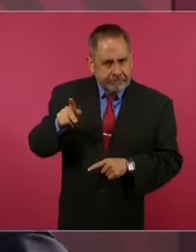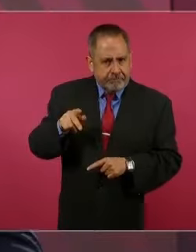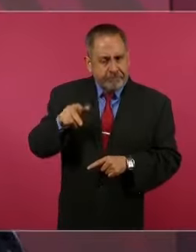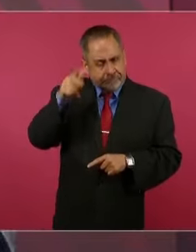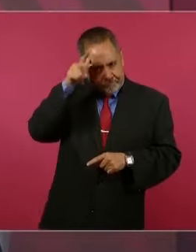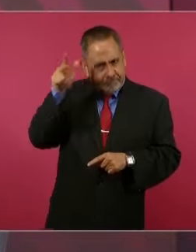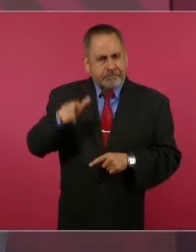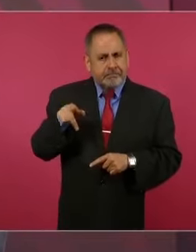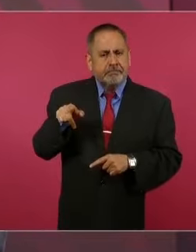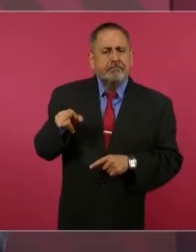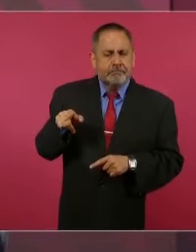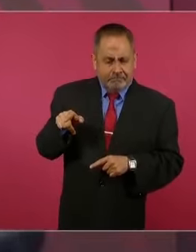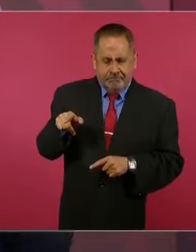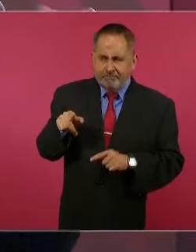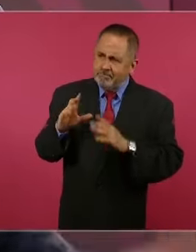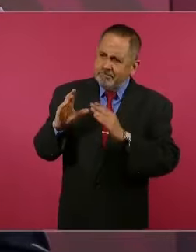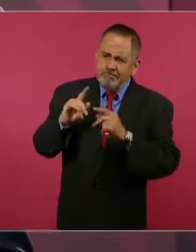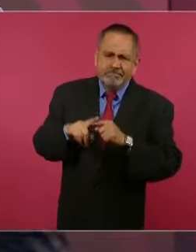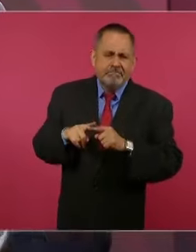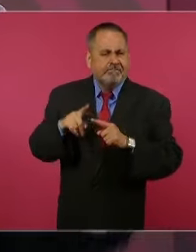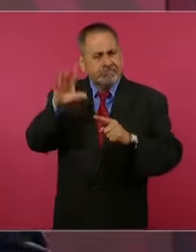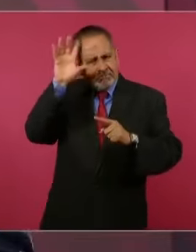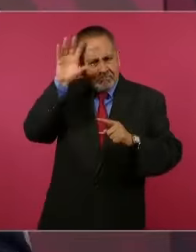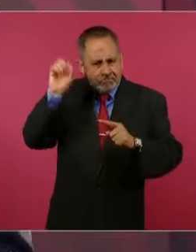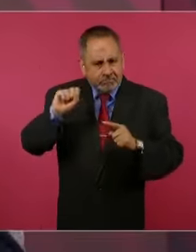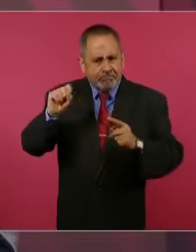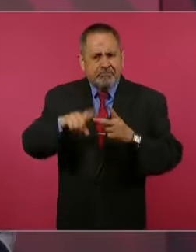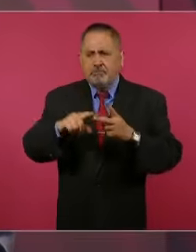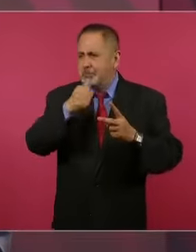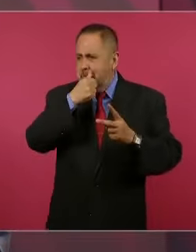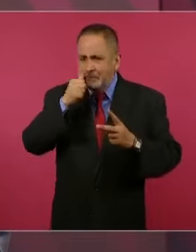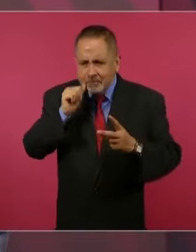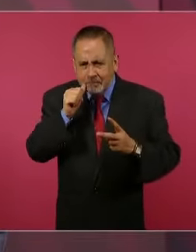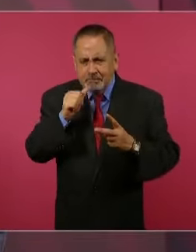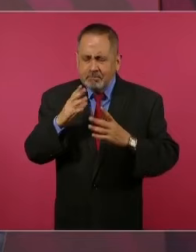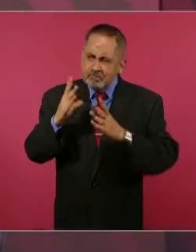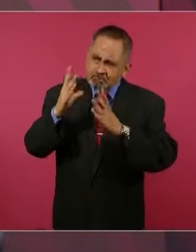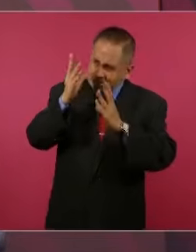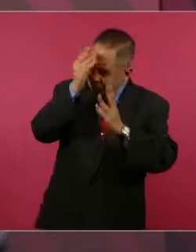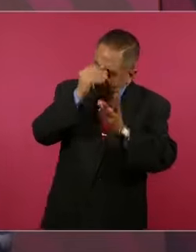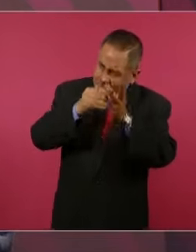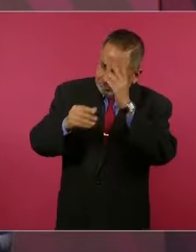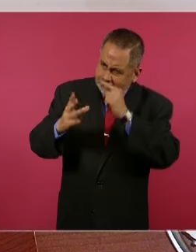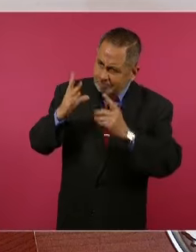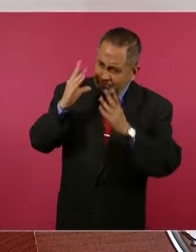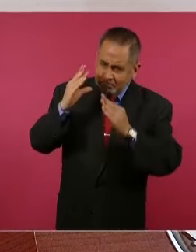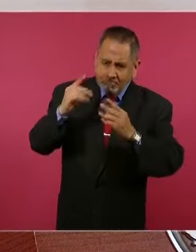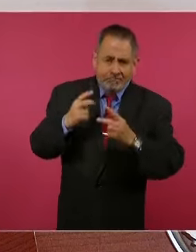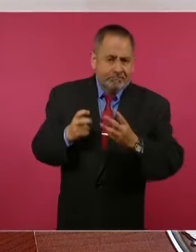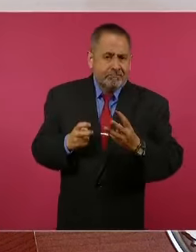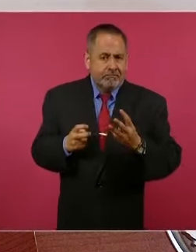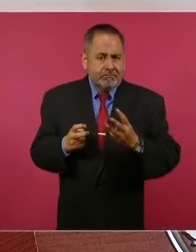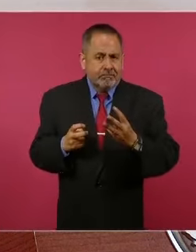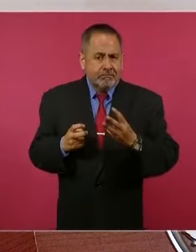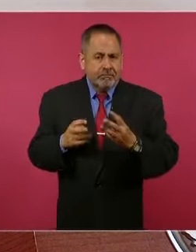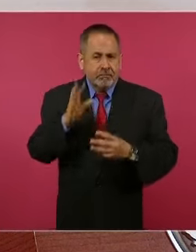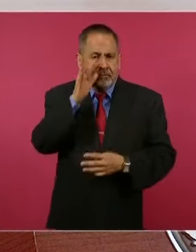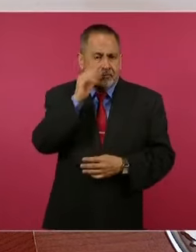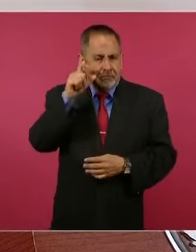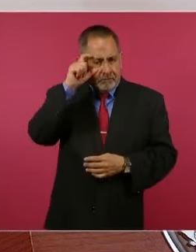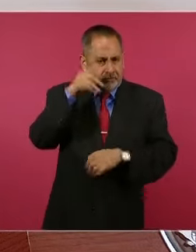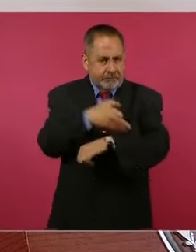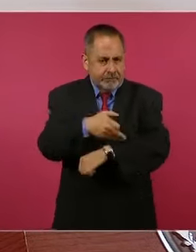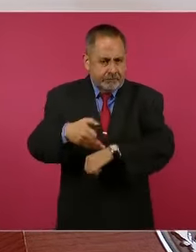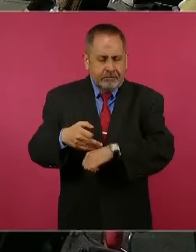la enseñanza lo que hizo Morelos lo que hizo Juárez lo que hicieron los Flores